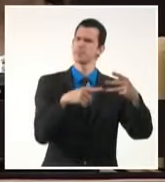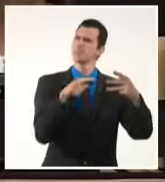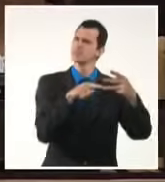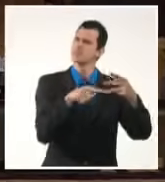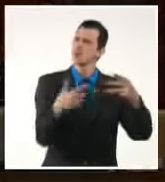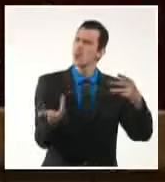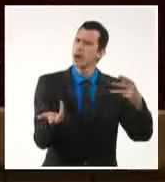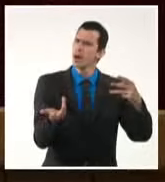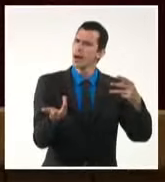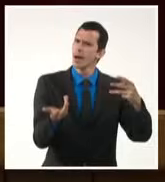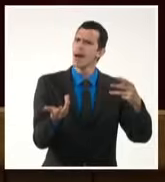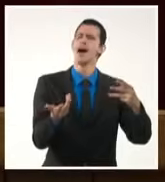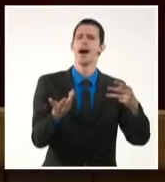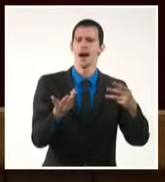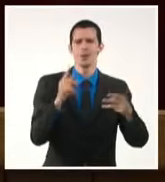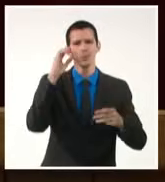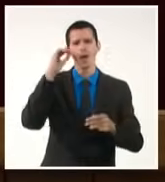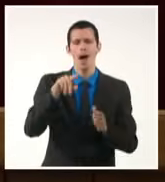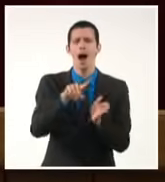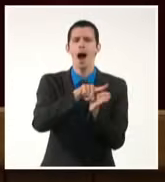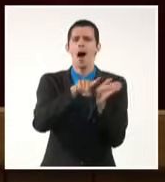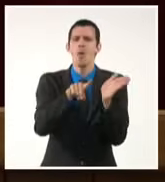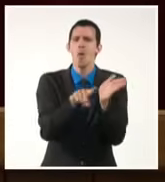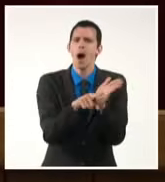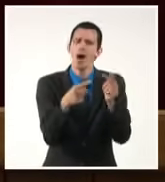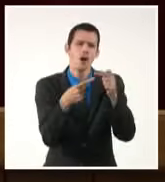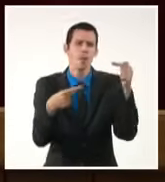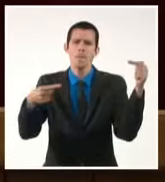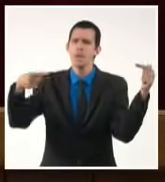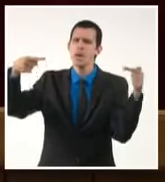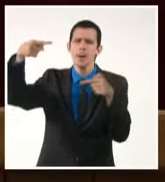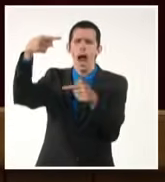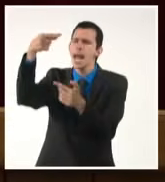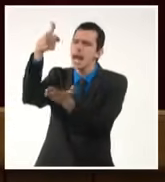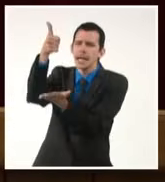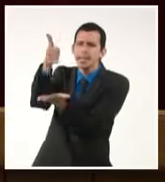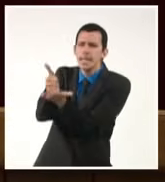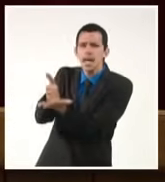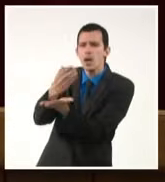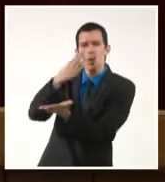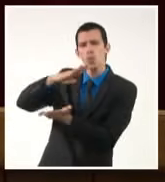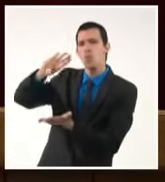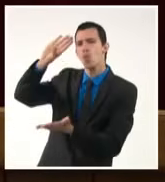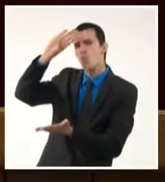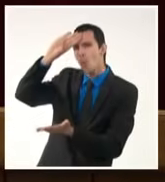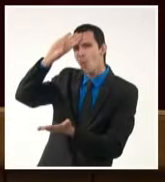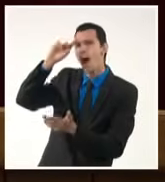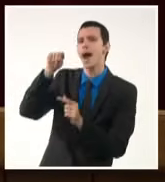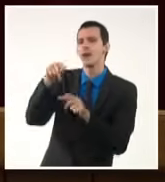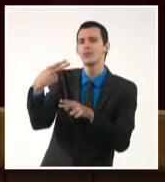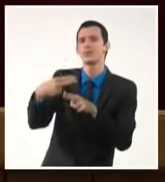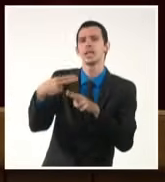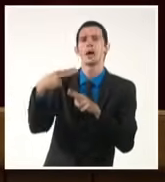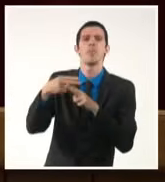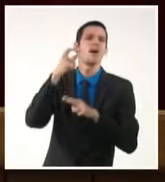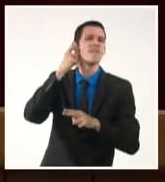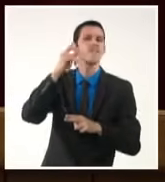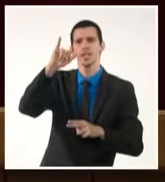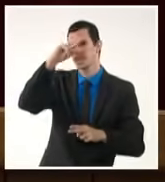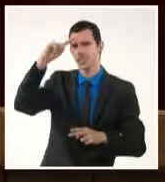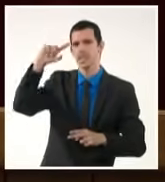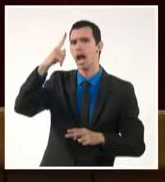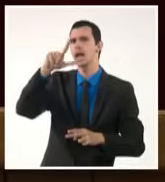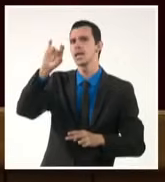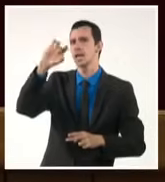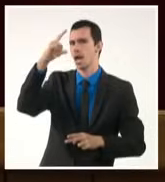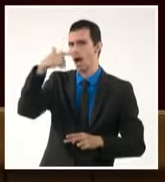República, atempera la organización, estructura y funcionamiento de la Fiscalía Militar a los requerimientos constitucionales y